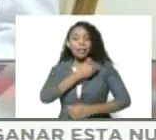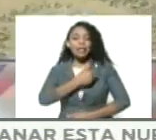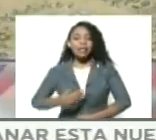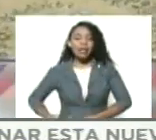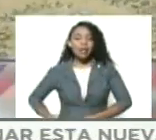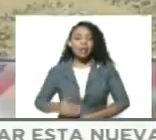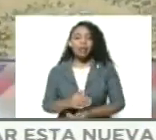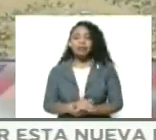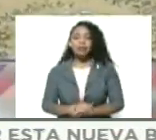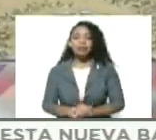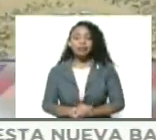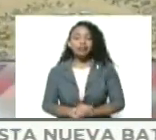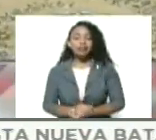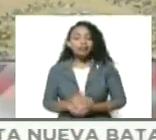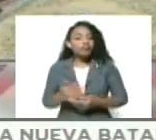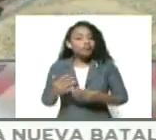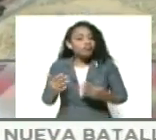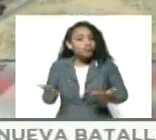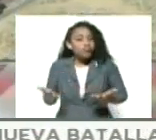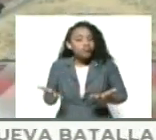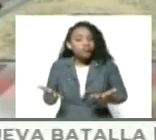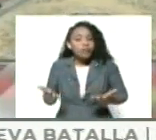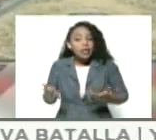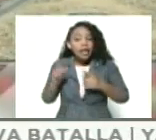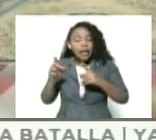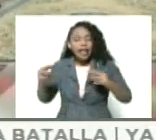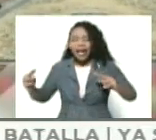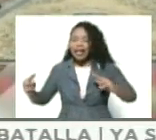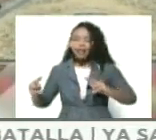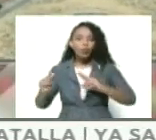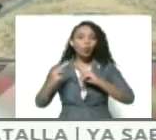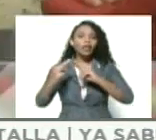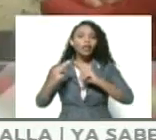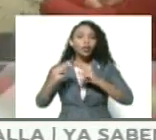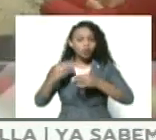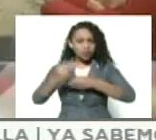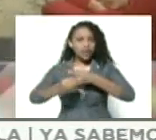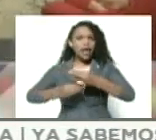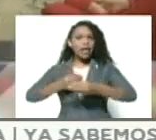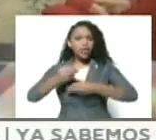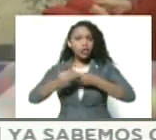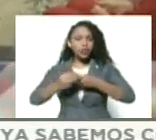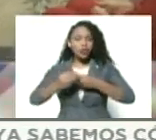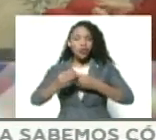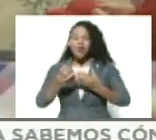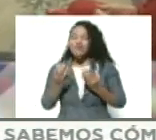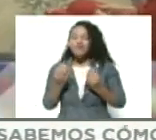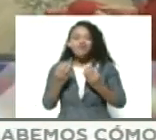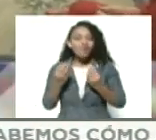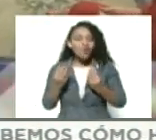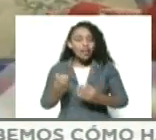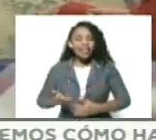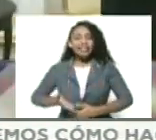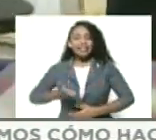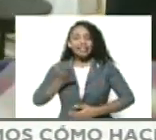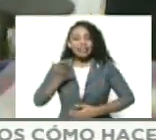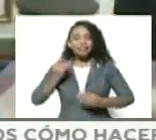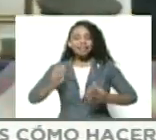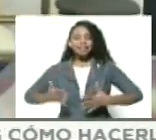Así que ha sido un encuentro muy auspicioso, muy